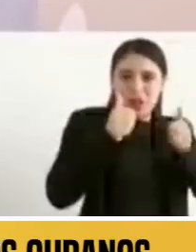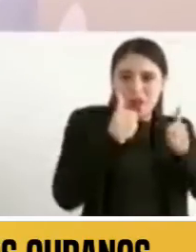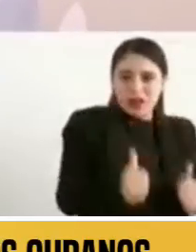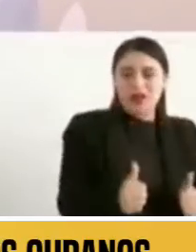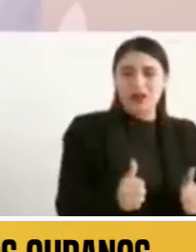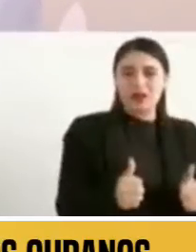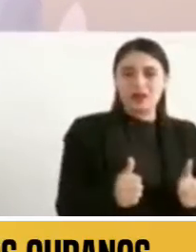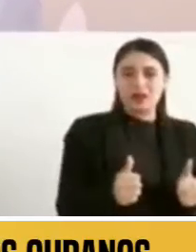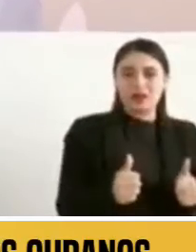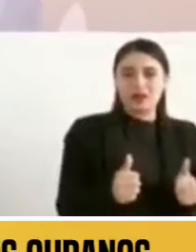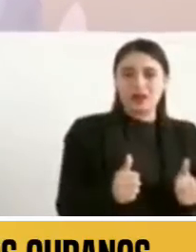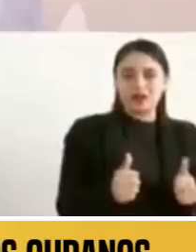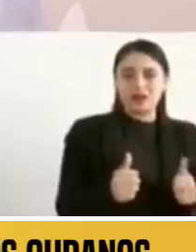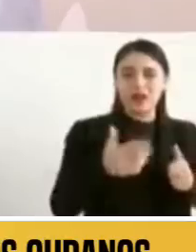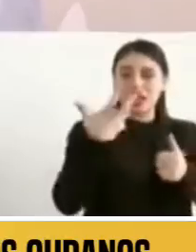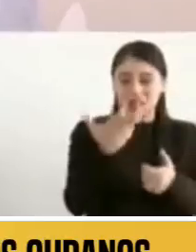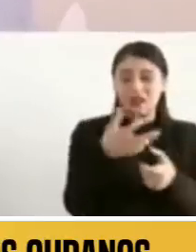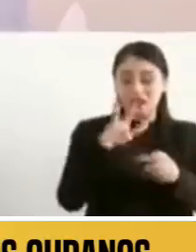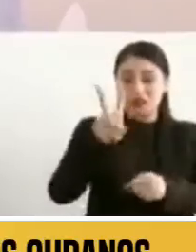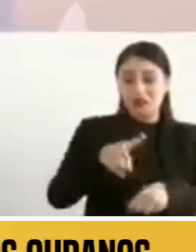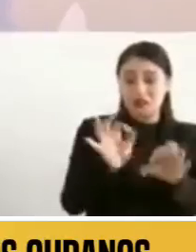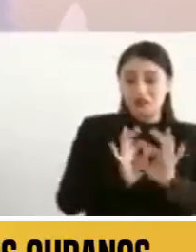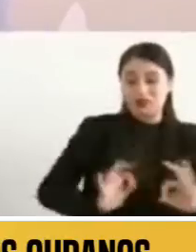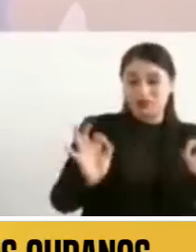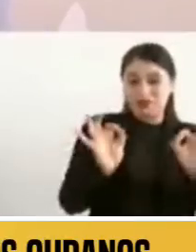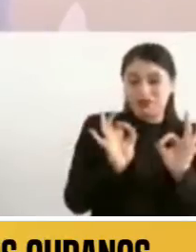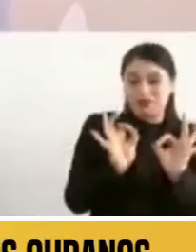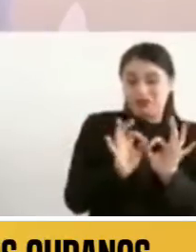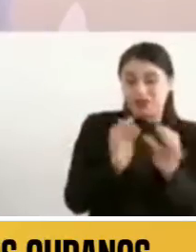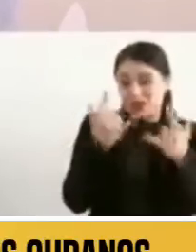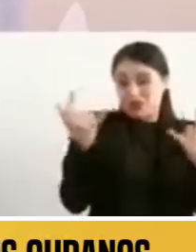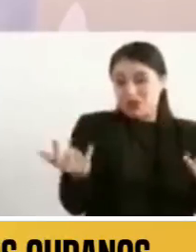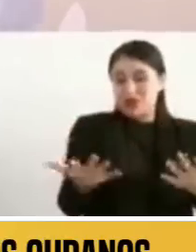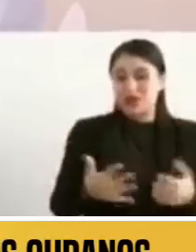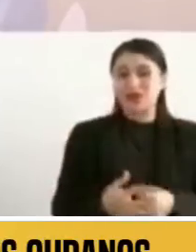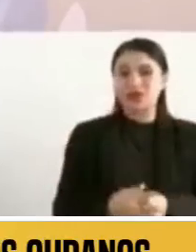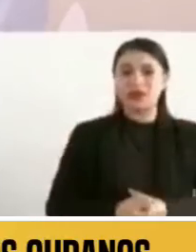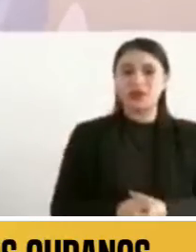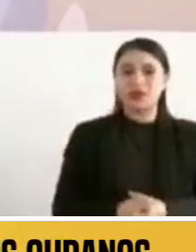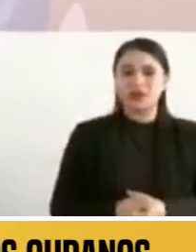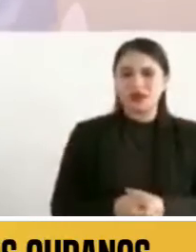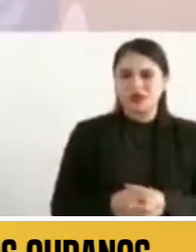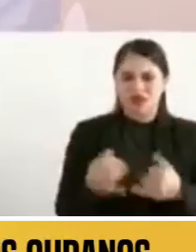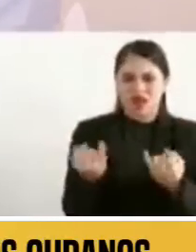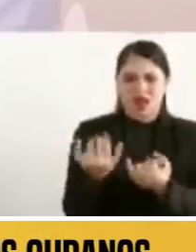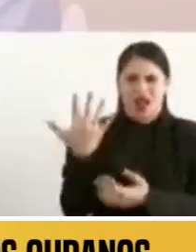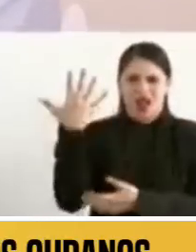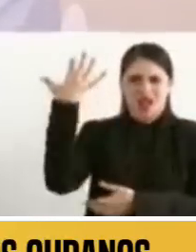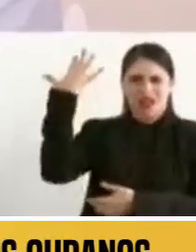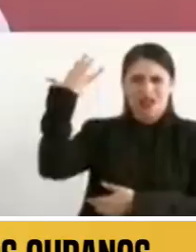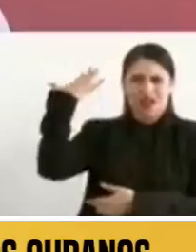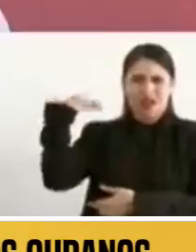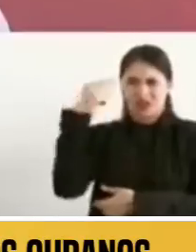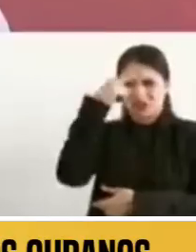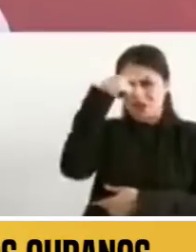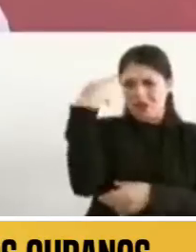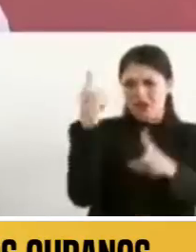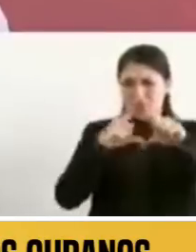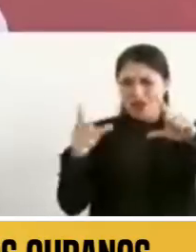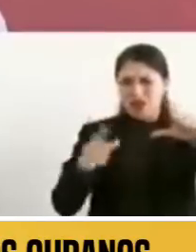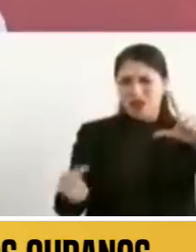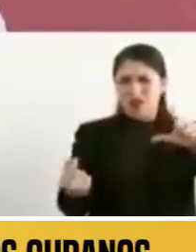llegamos. Un hecho importante que no se veía